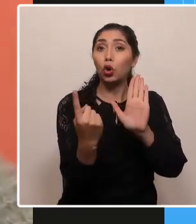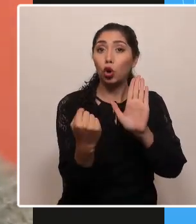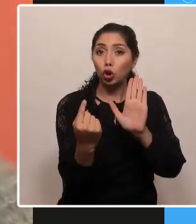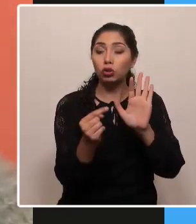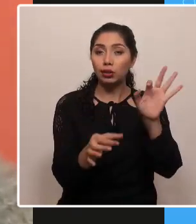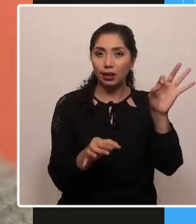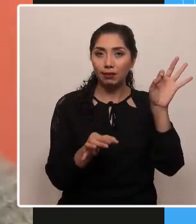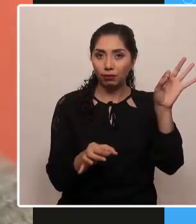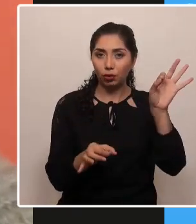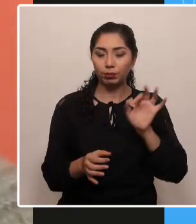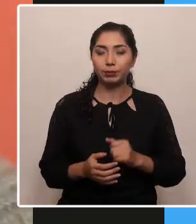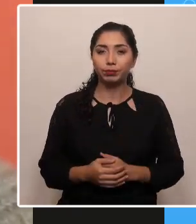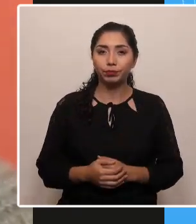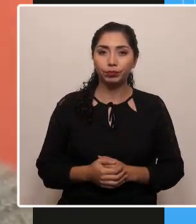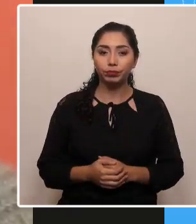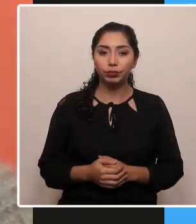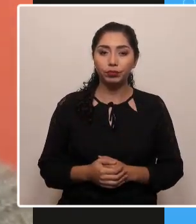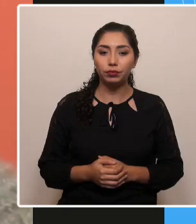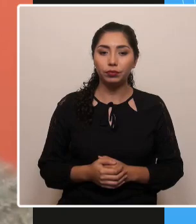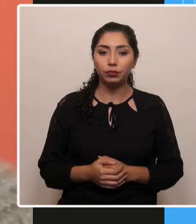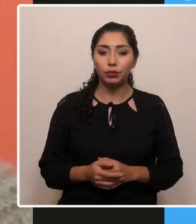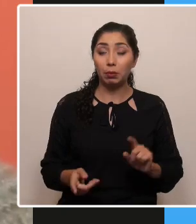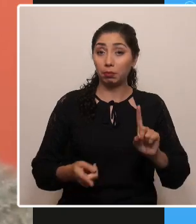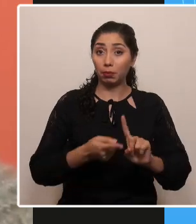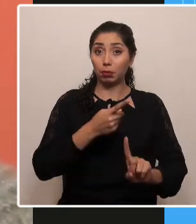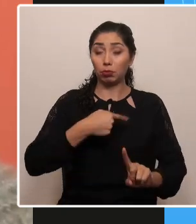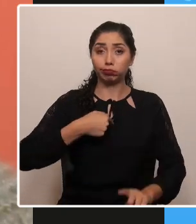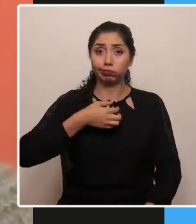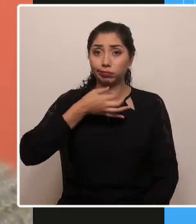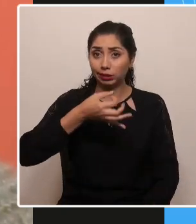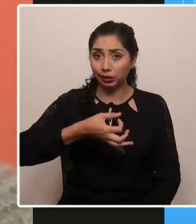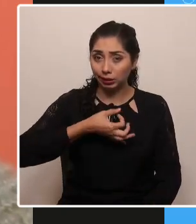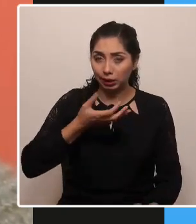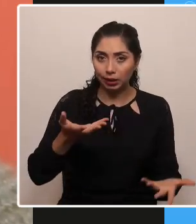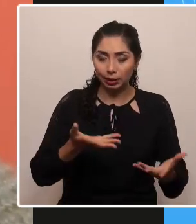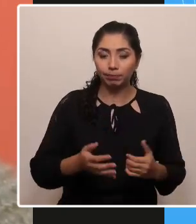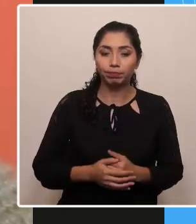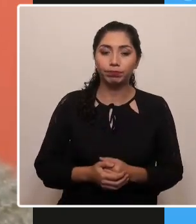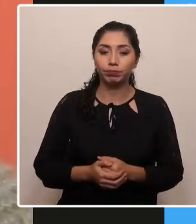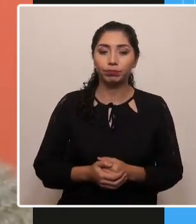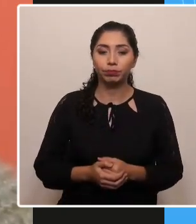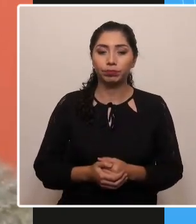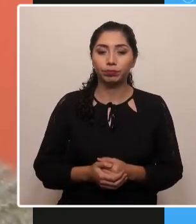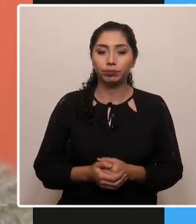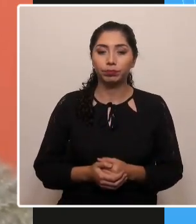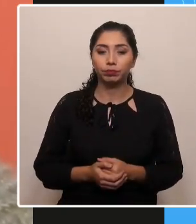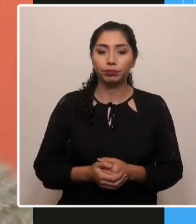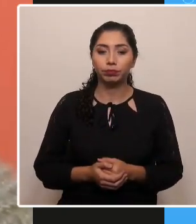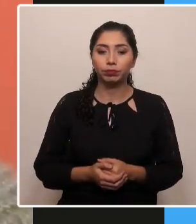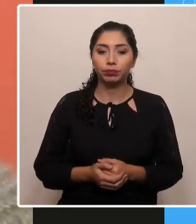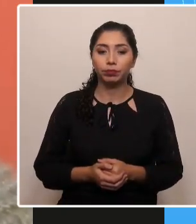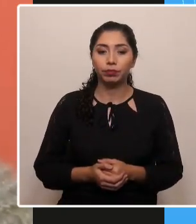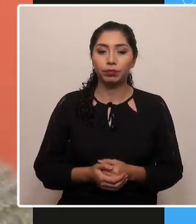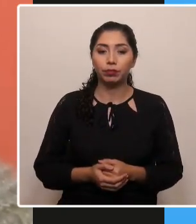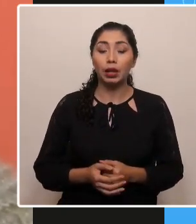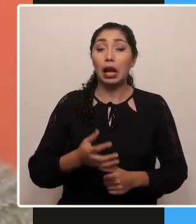informe. Primero decir que para nadie es desconocido que existe actualmente una separación en la esfera de